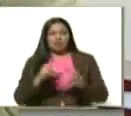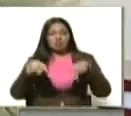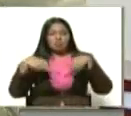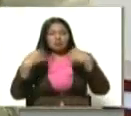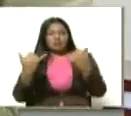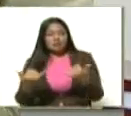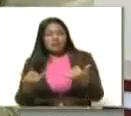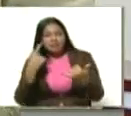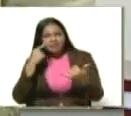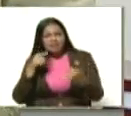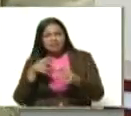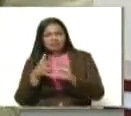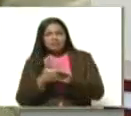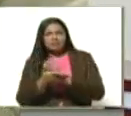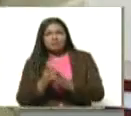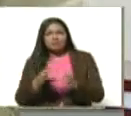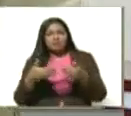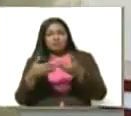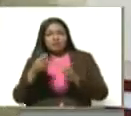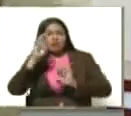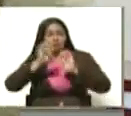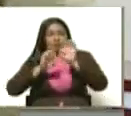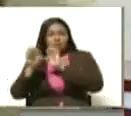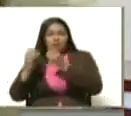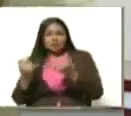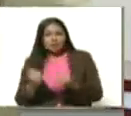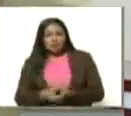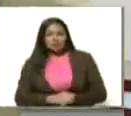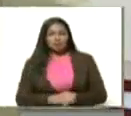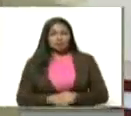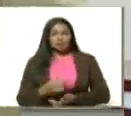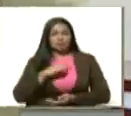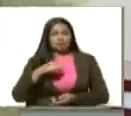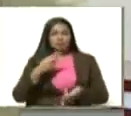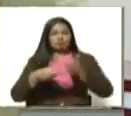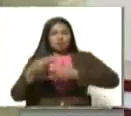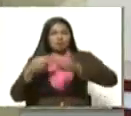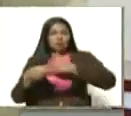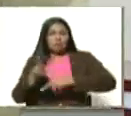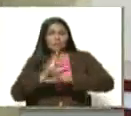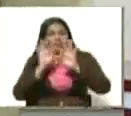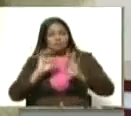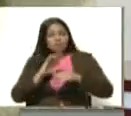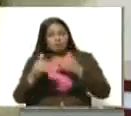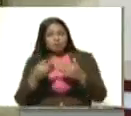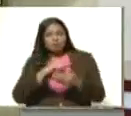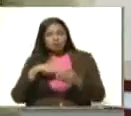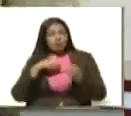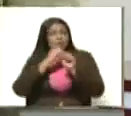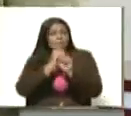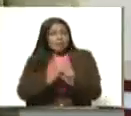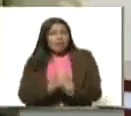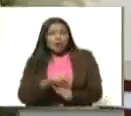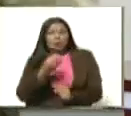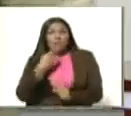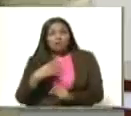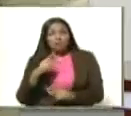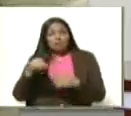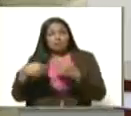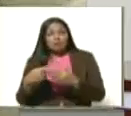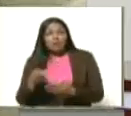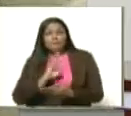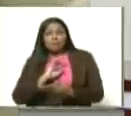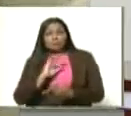actualizadas. Que nos dé ese diagnóstico, pero eso se está construyendo y esperamos, bueno, que sea desde la